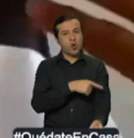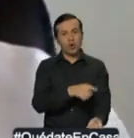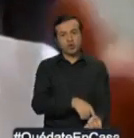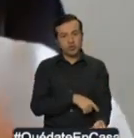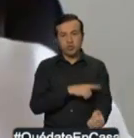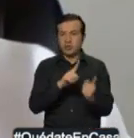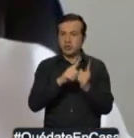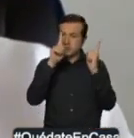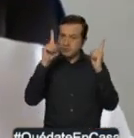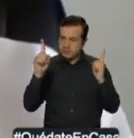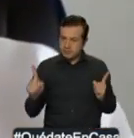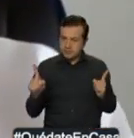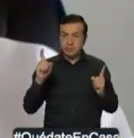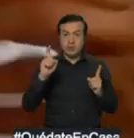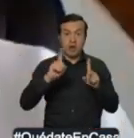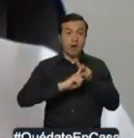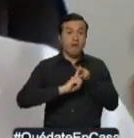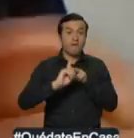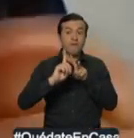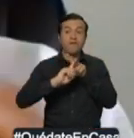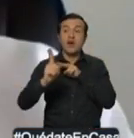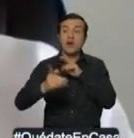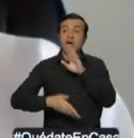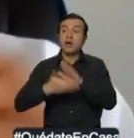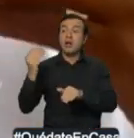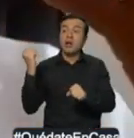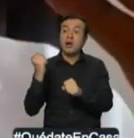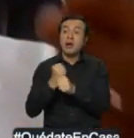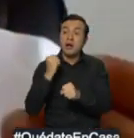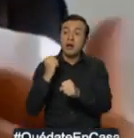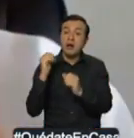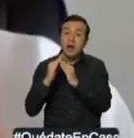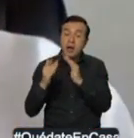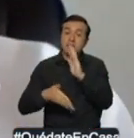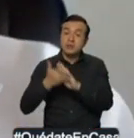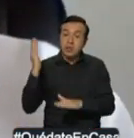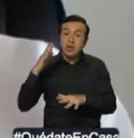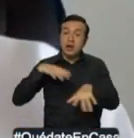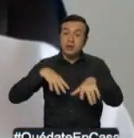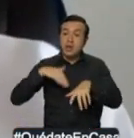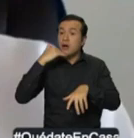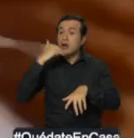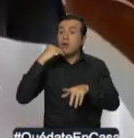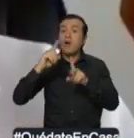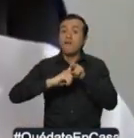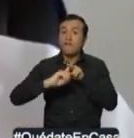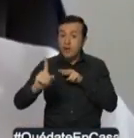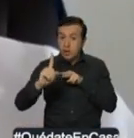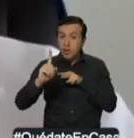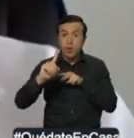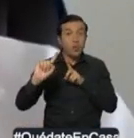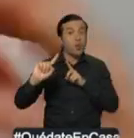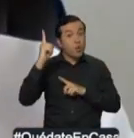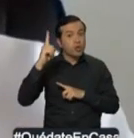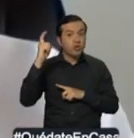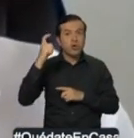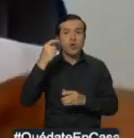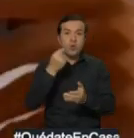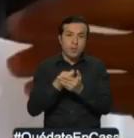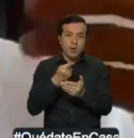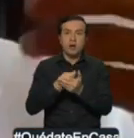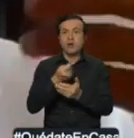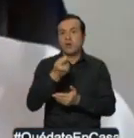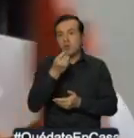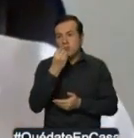distancia si tenemos que salir de la casa a realizar actividades pero si no es indispensable salir por favor